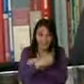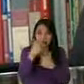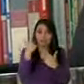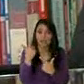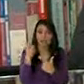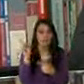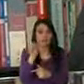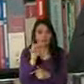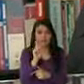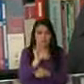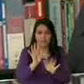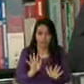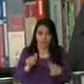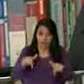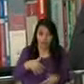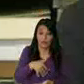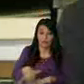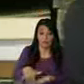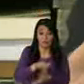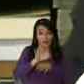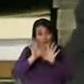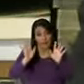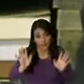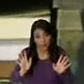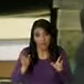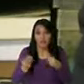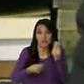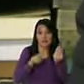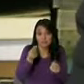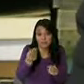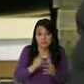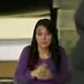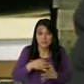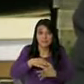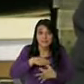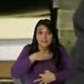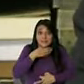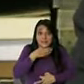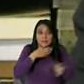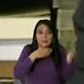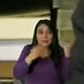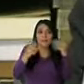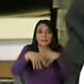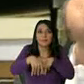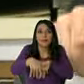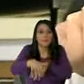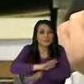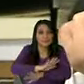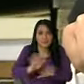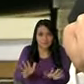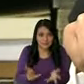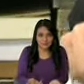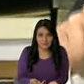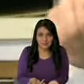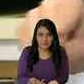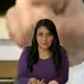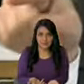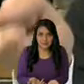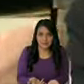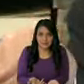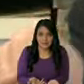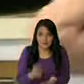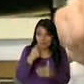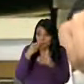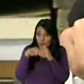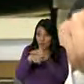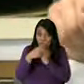la incertidumbre que vive al momento el país. Somos nosotros los civiles los llamados a no estar tratando de